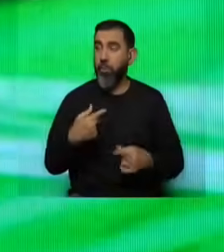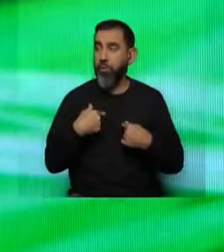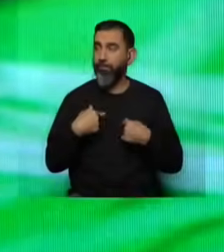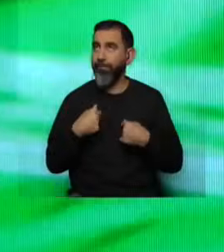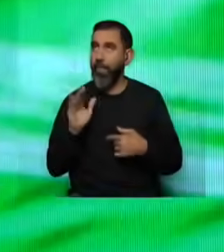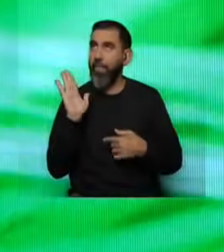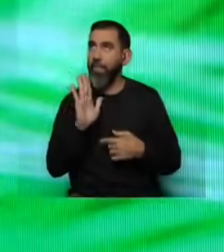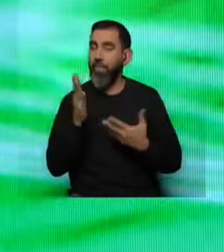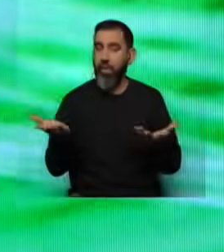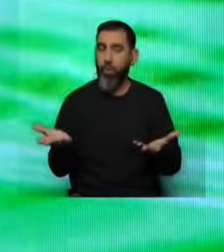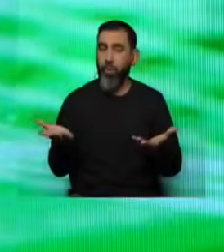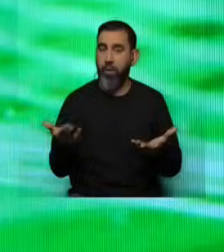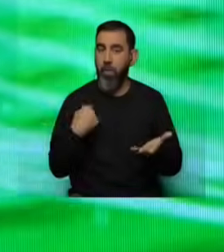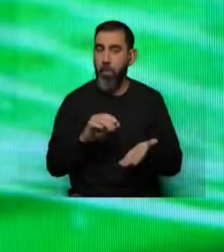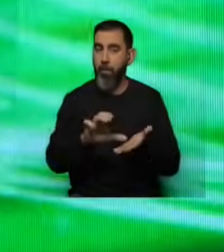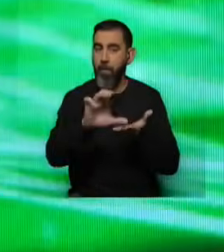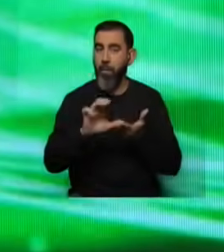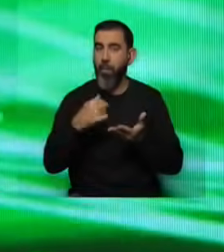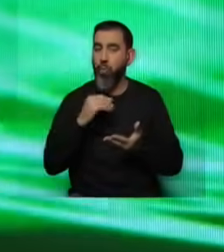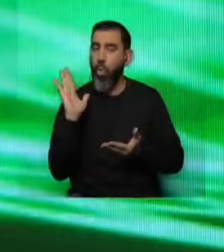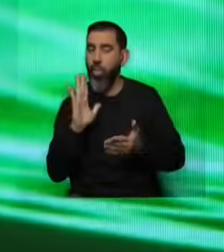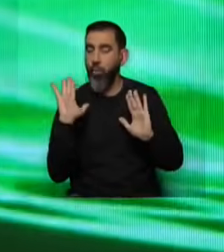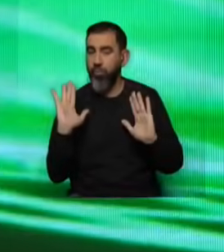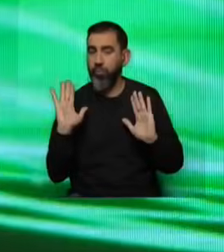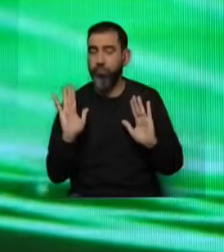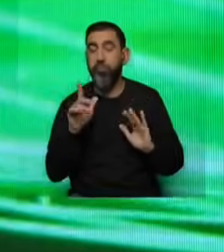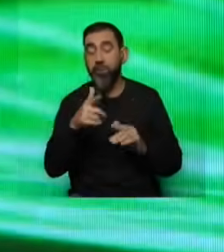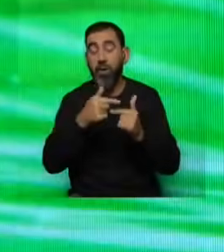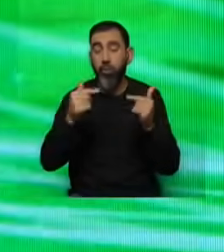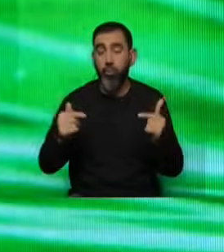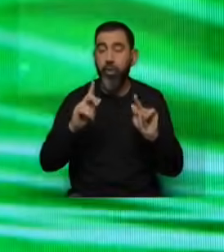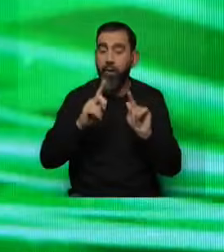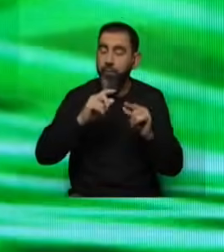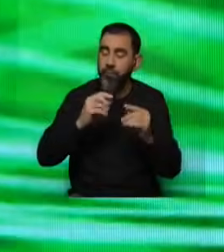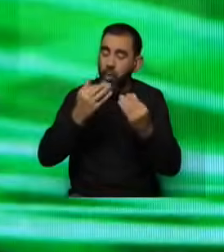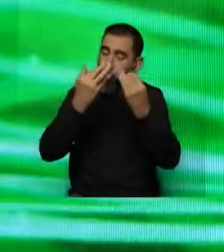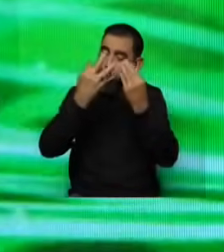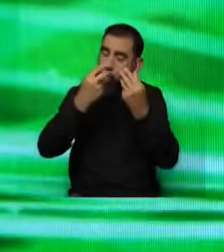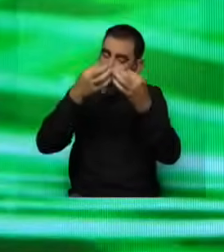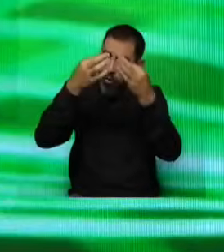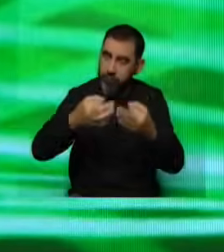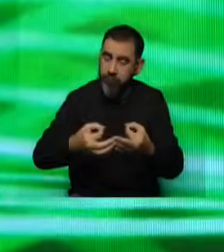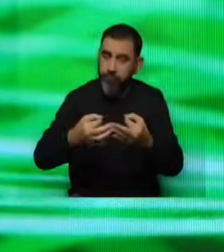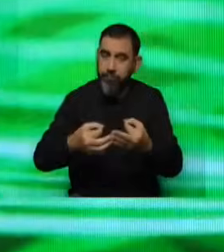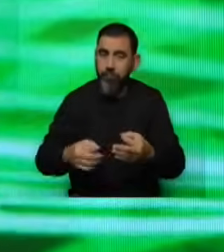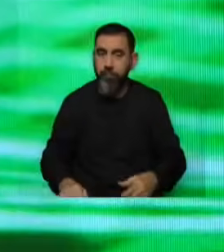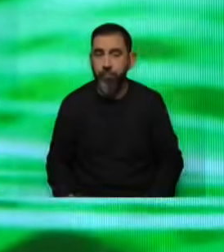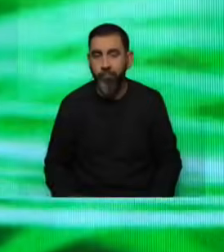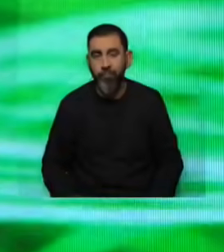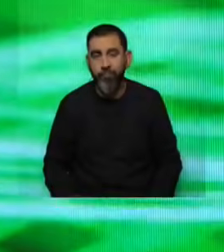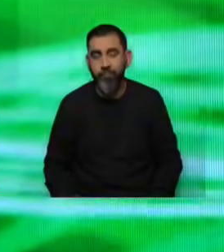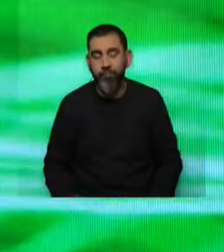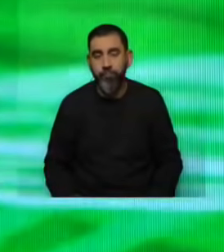o el empresario que me puso plata siente que le de un favor bueno Esas son las cosas que tenemos que empezar de alguna manera a empezar a